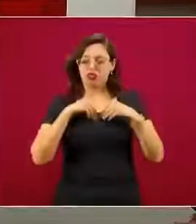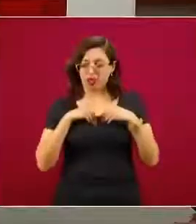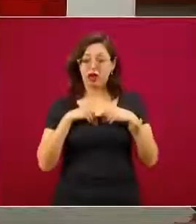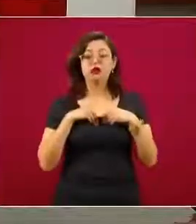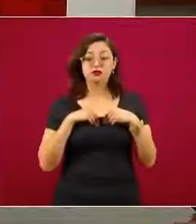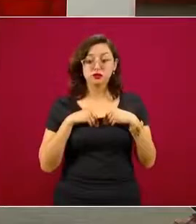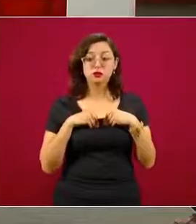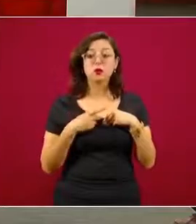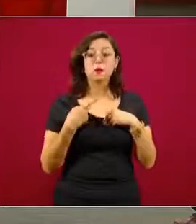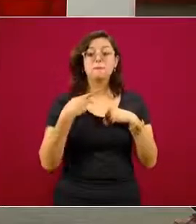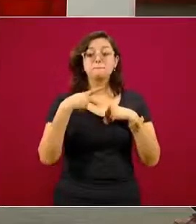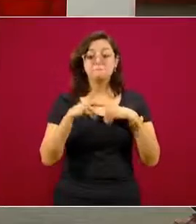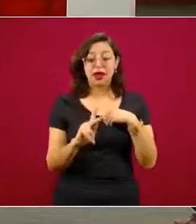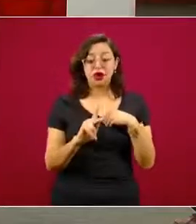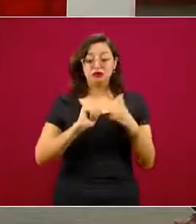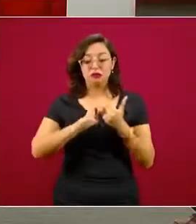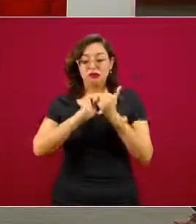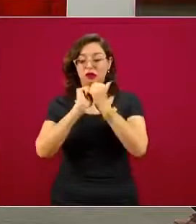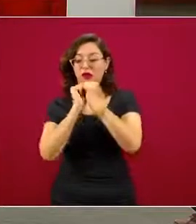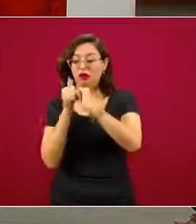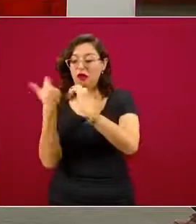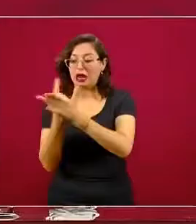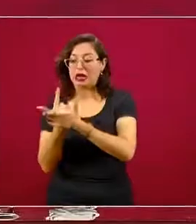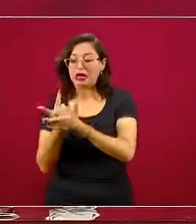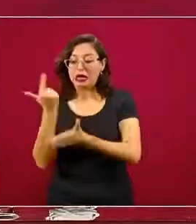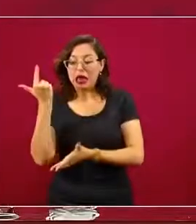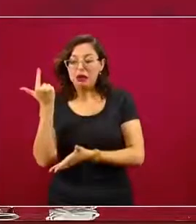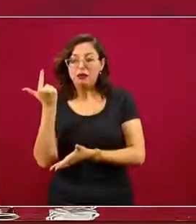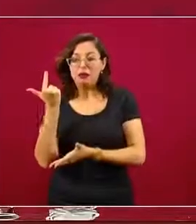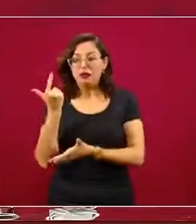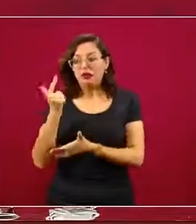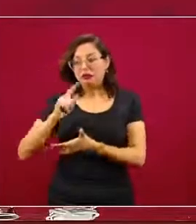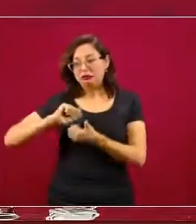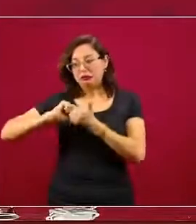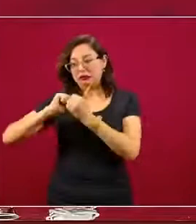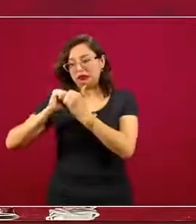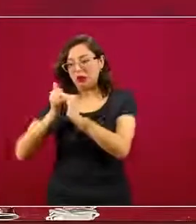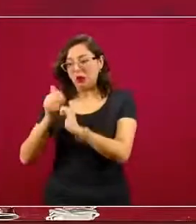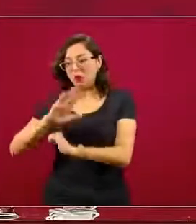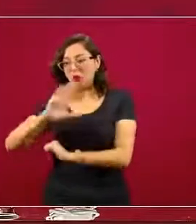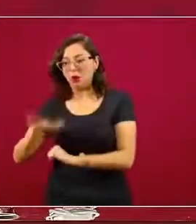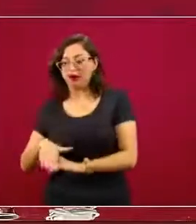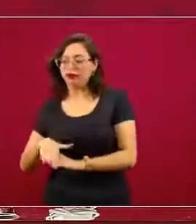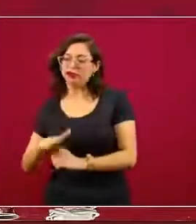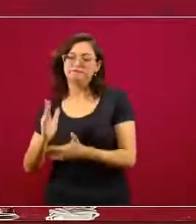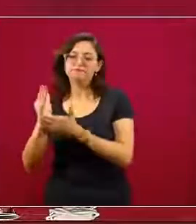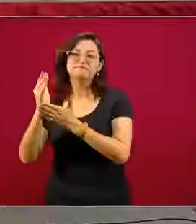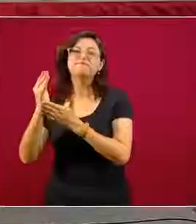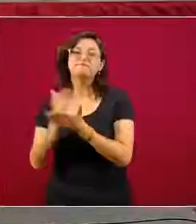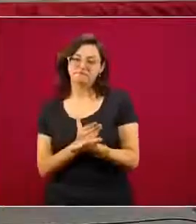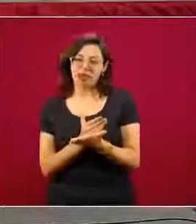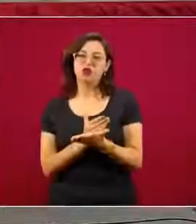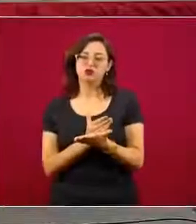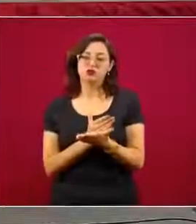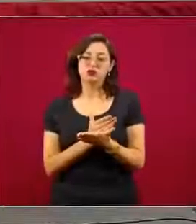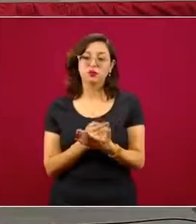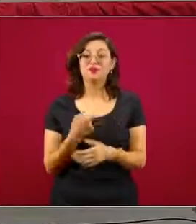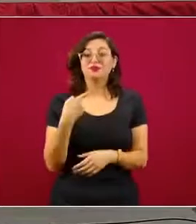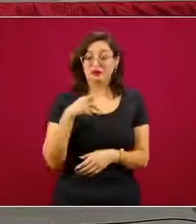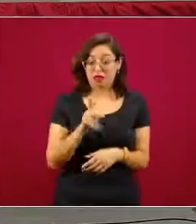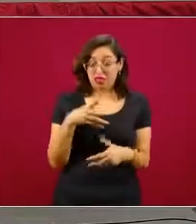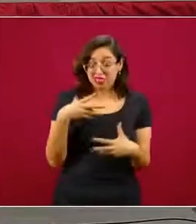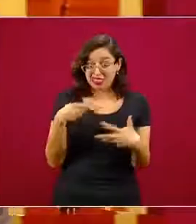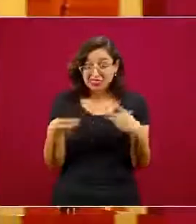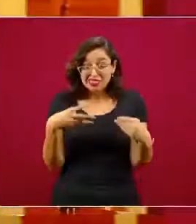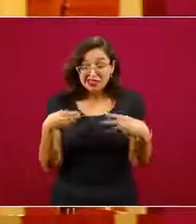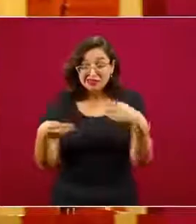prevenir complicaciones, hospitalizaciones y muerte. Pero para que se elimine la